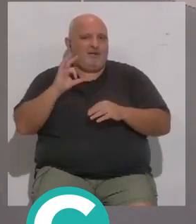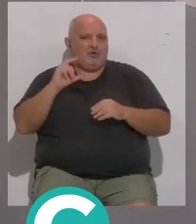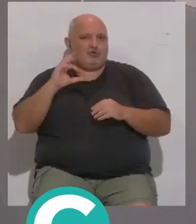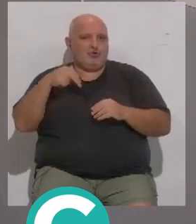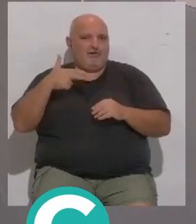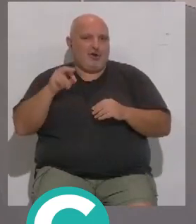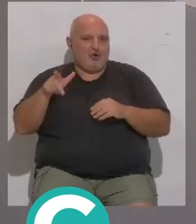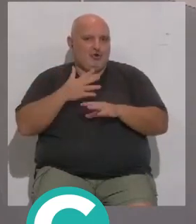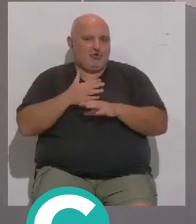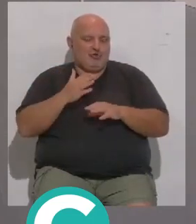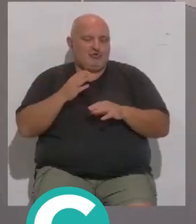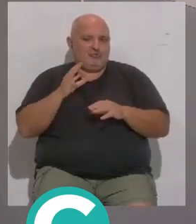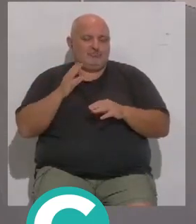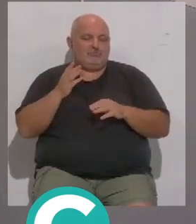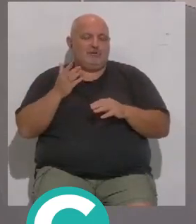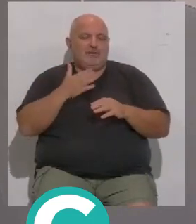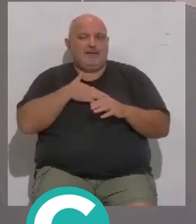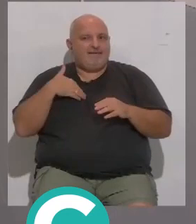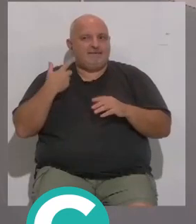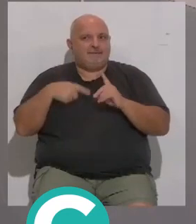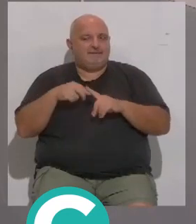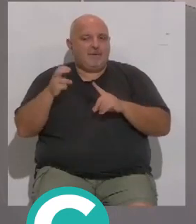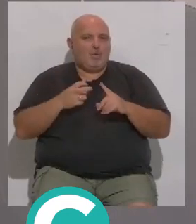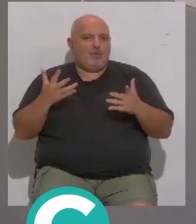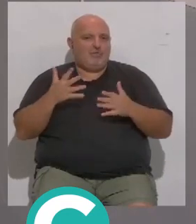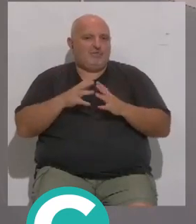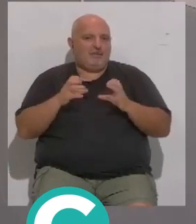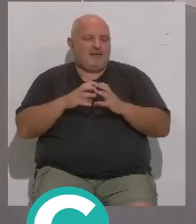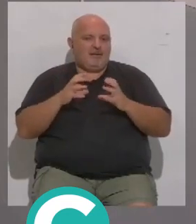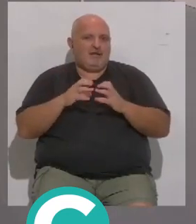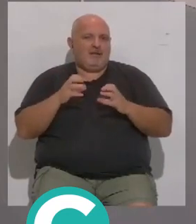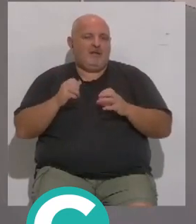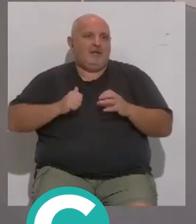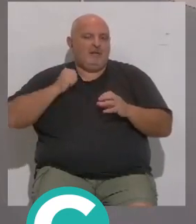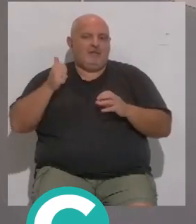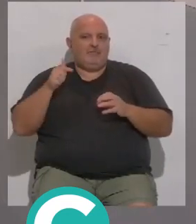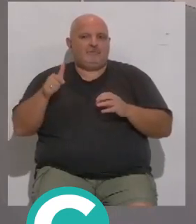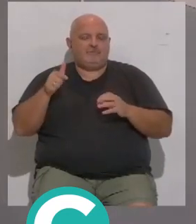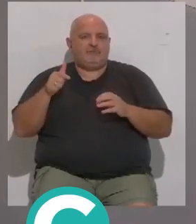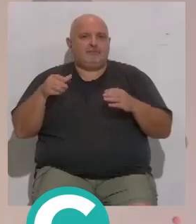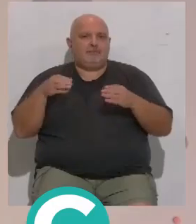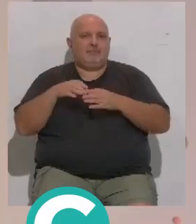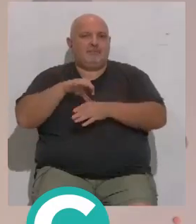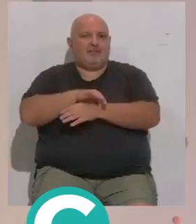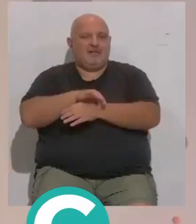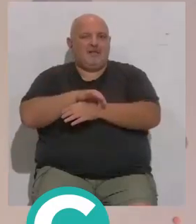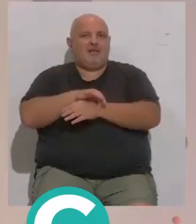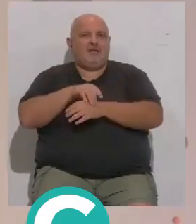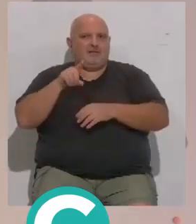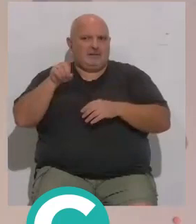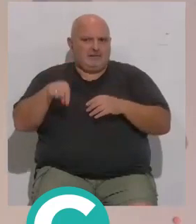ver cómo volvía, porque lo que querían es que, creo que ahí con acierto el cuerpo médico,